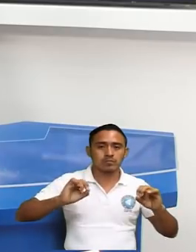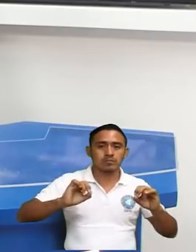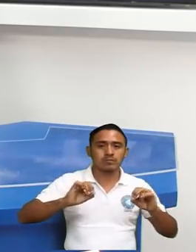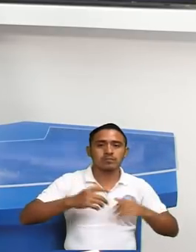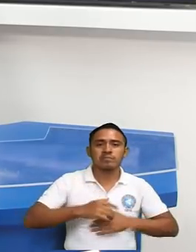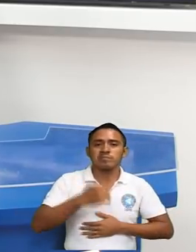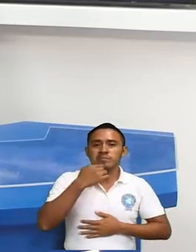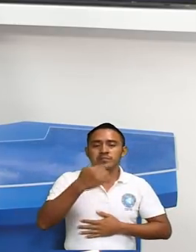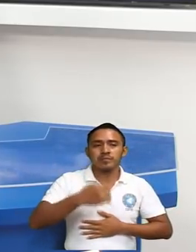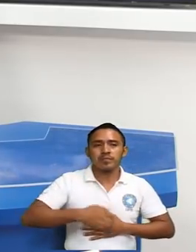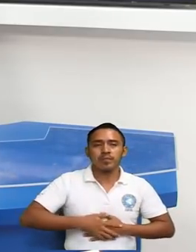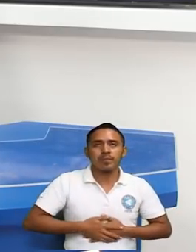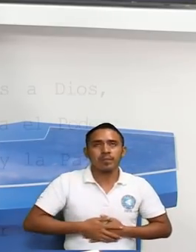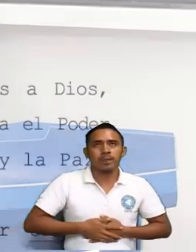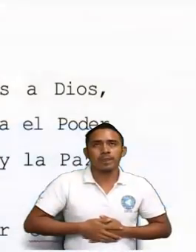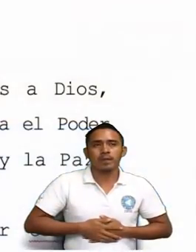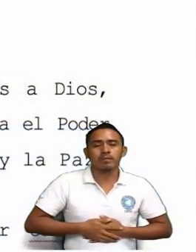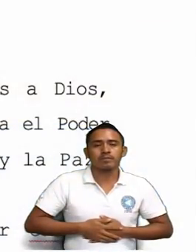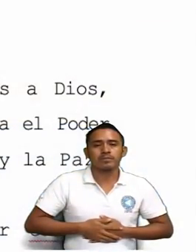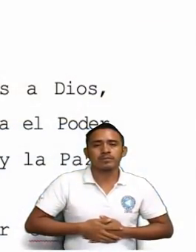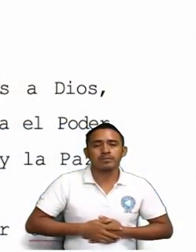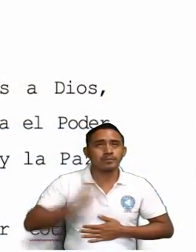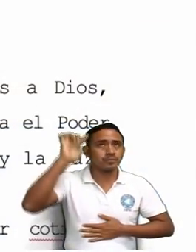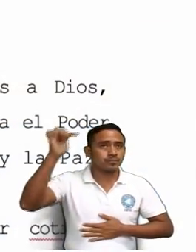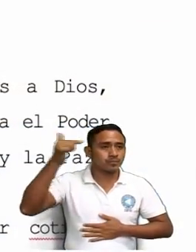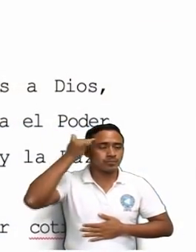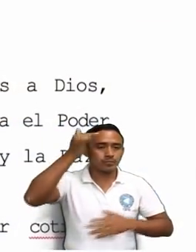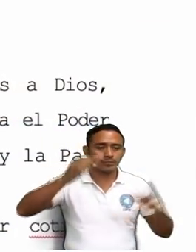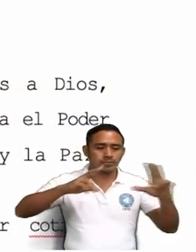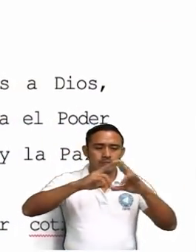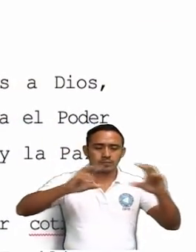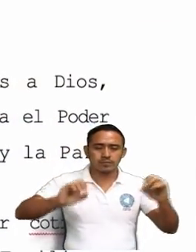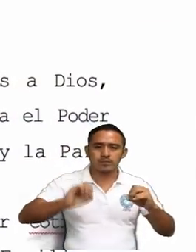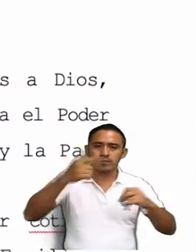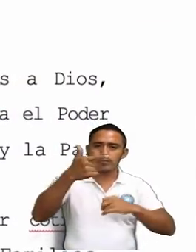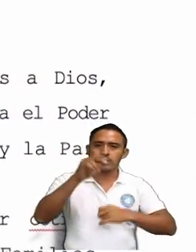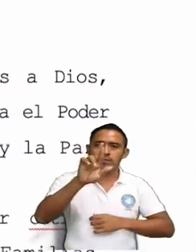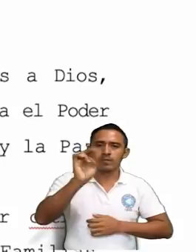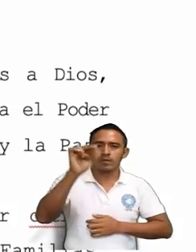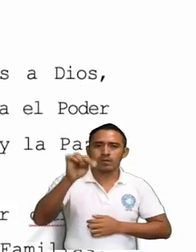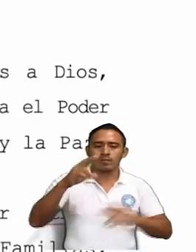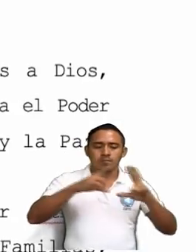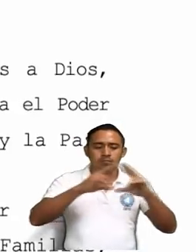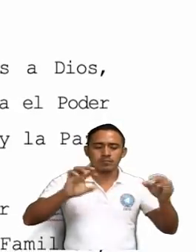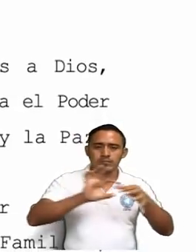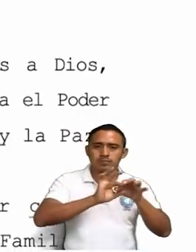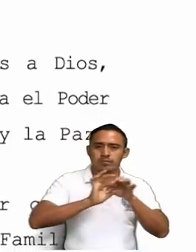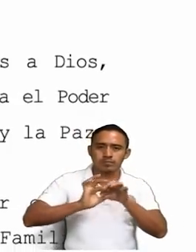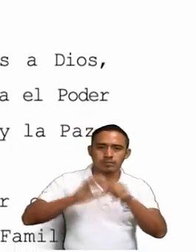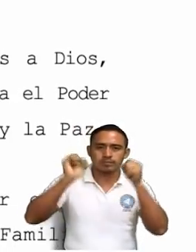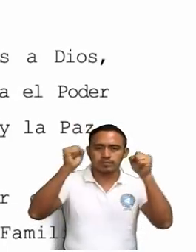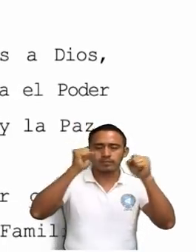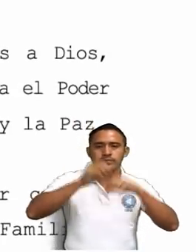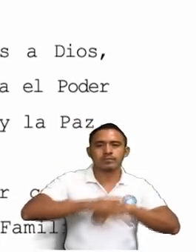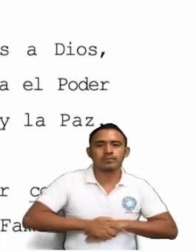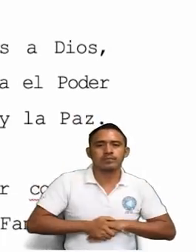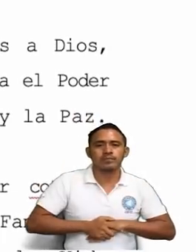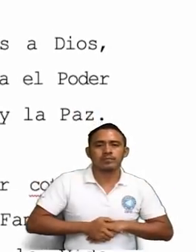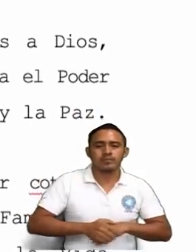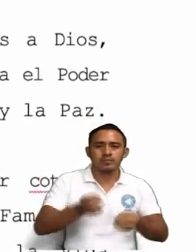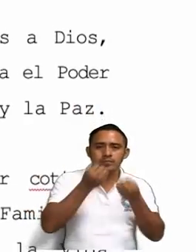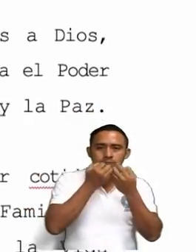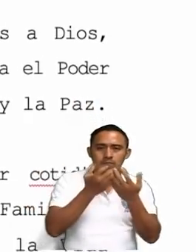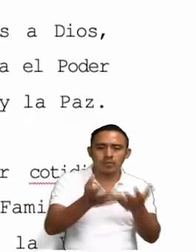el cual dice de la siguiente manera: Gobierno de Reconciliación y Unidad Nacional, unida Nicaragua triunfa. Comunicación